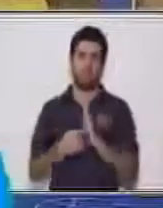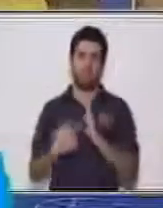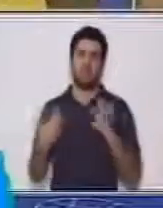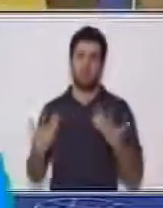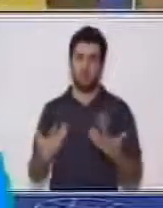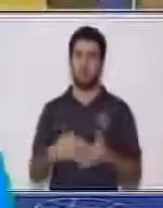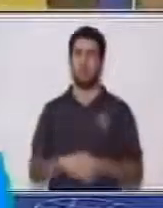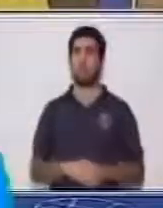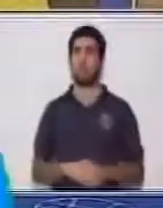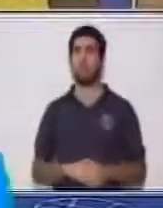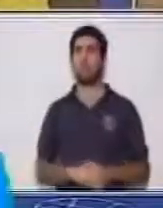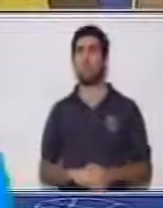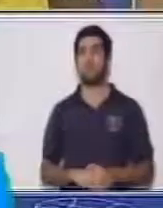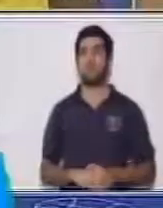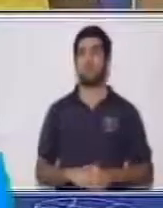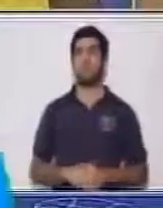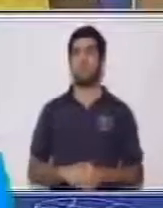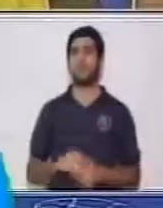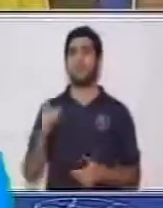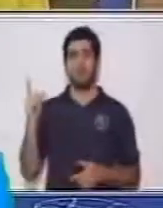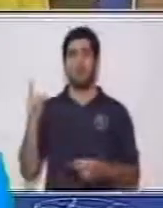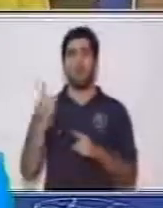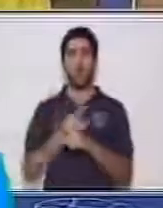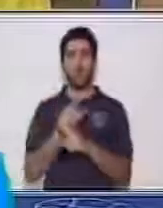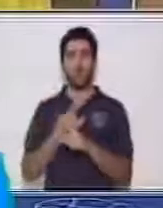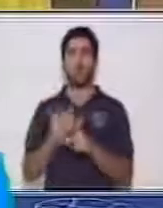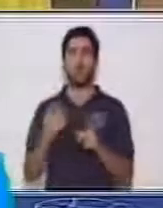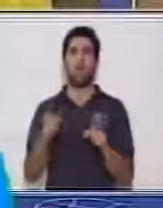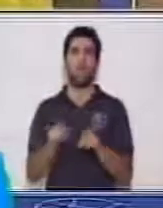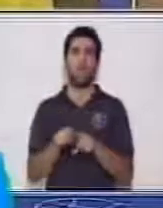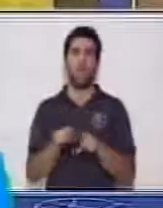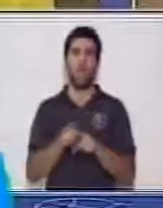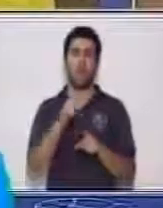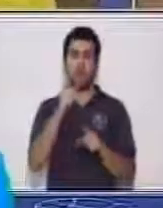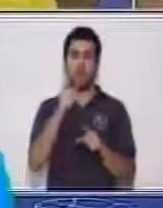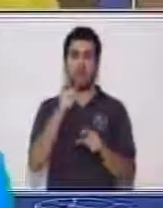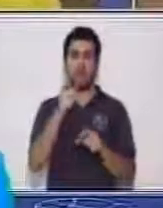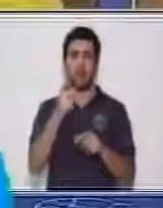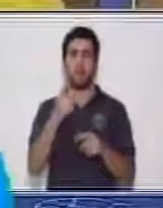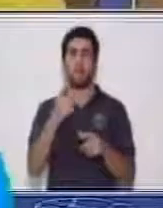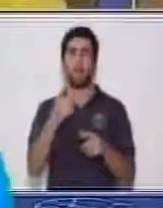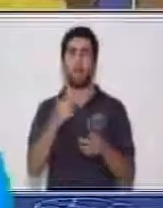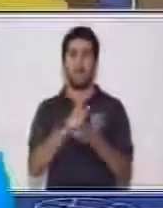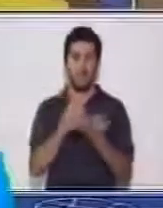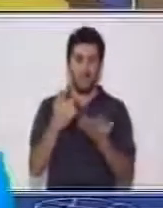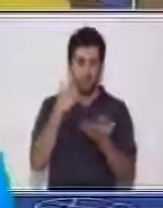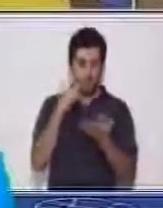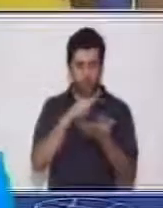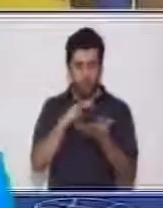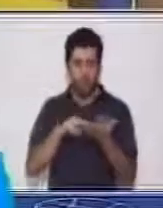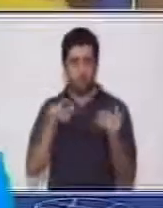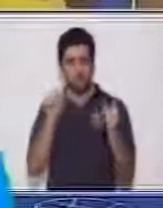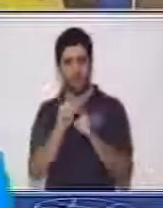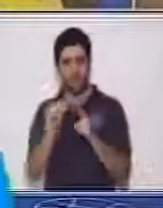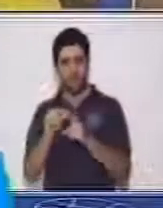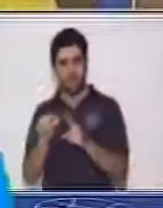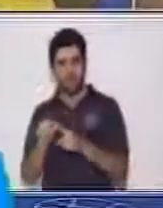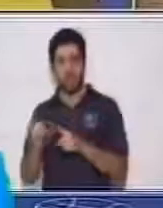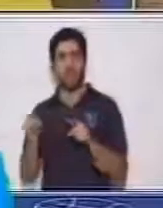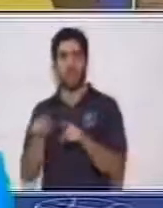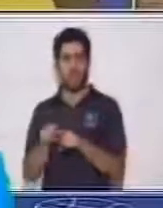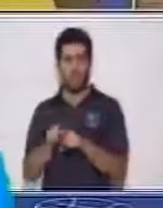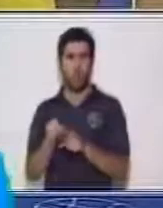usos. Y utiliza la prosa y el verso. ¿Te has dado cuenta a la hora que leemos un libro de cuentos, un libro de